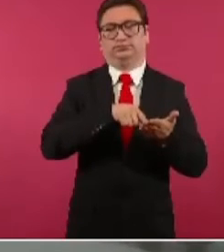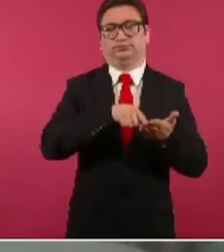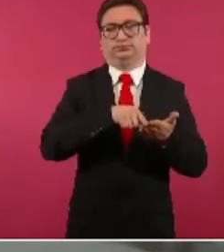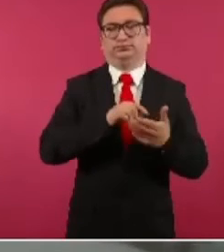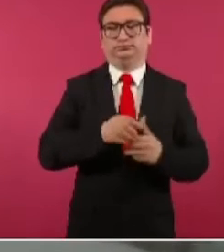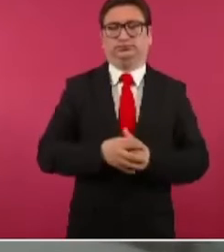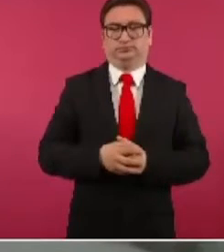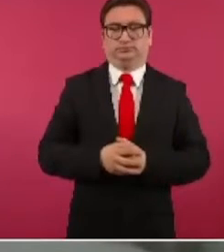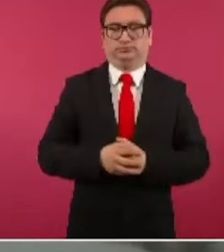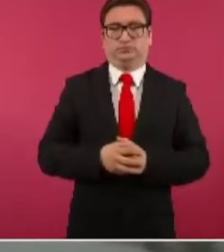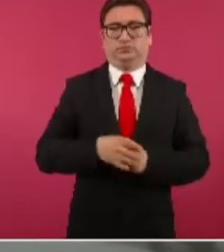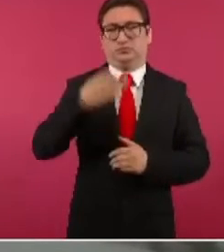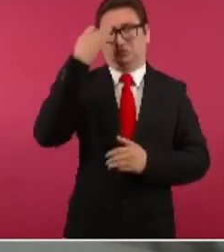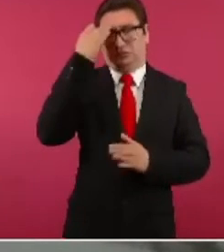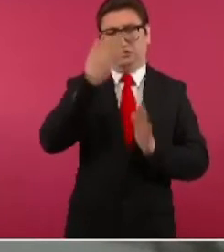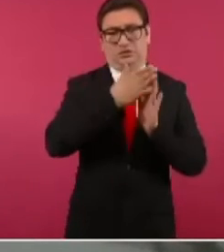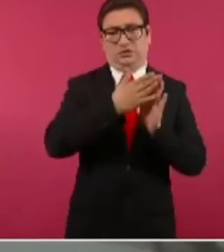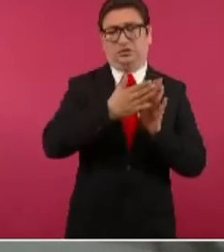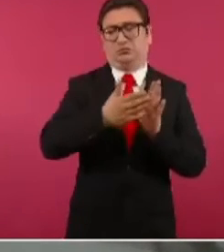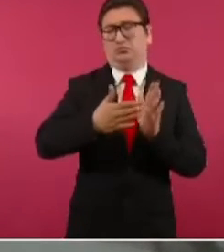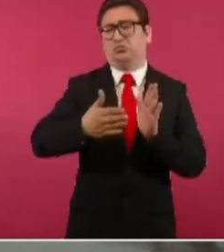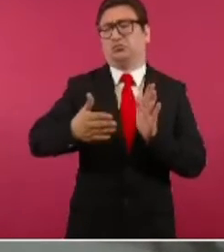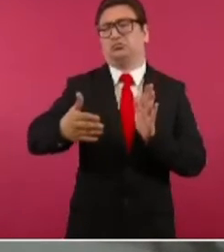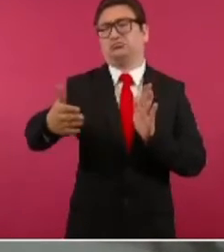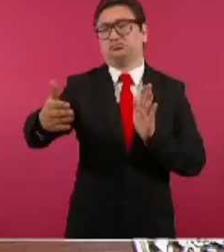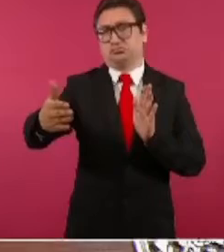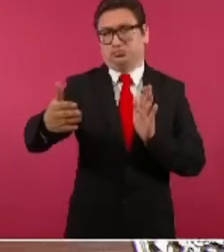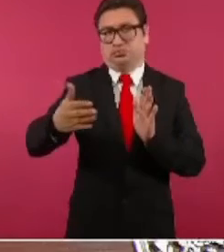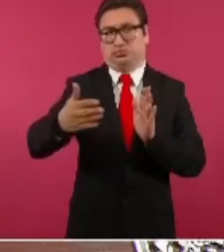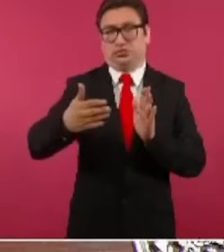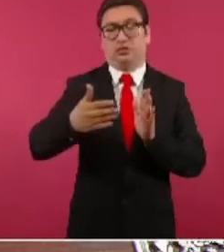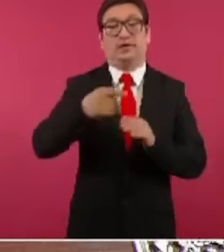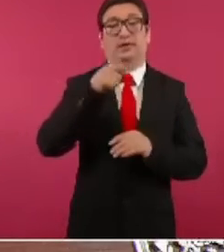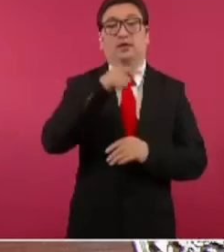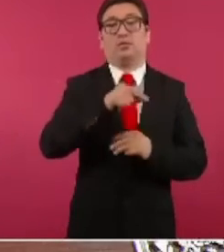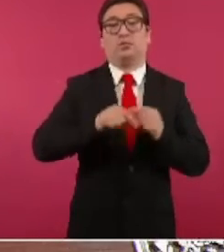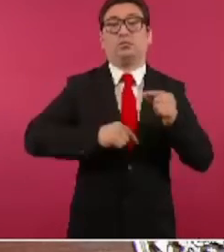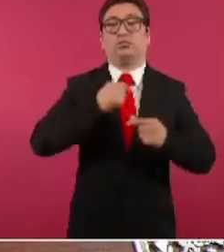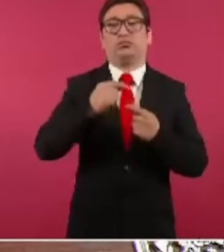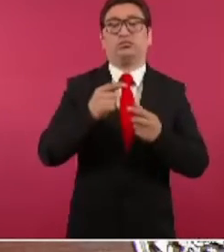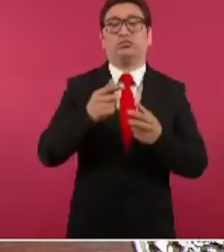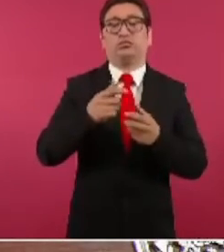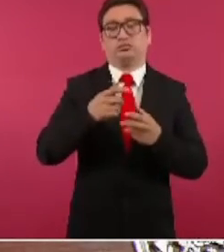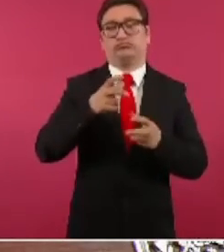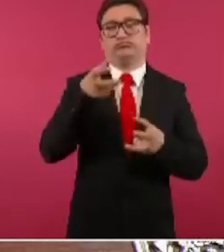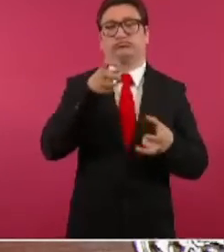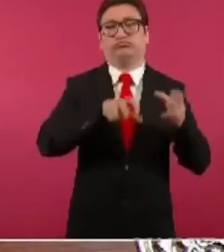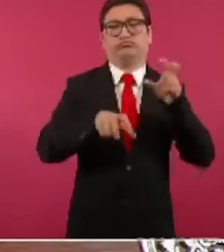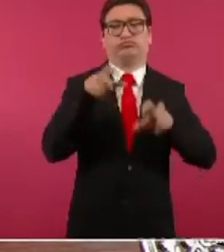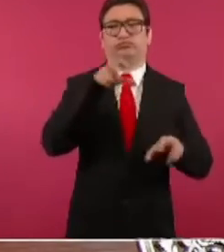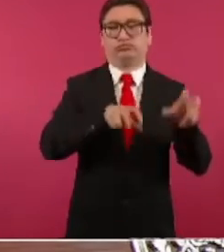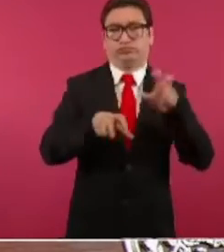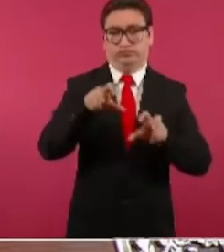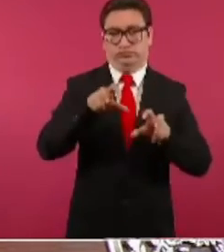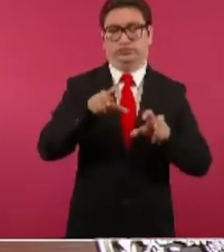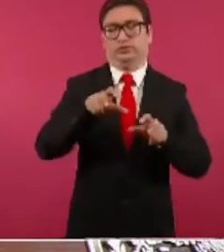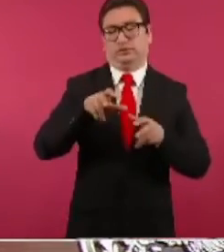que en el mediano o largo plazo se va a incrementar la inversión en América del